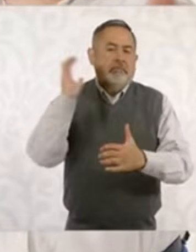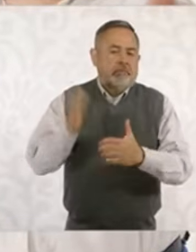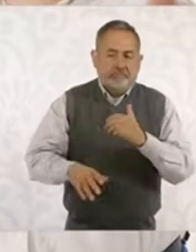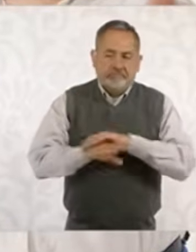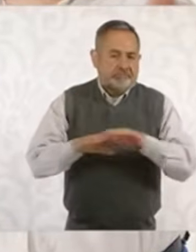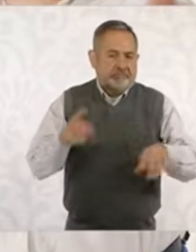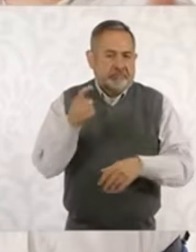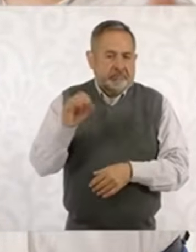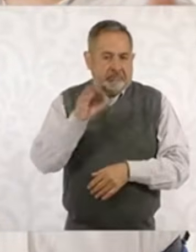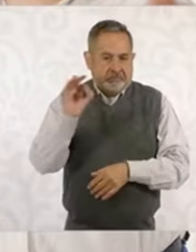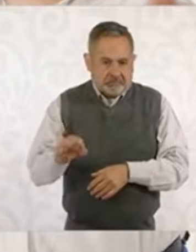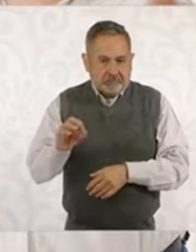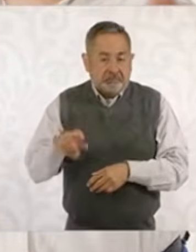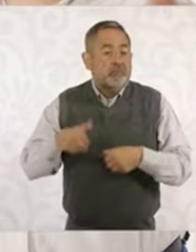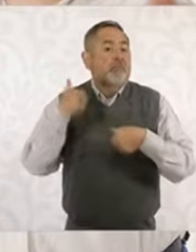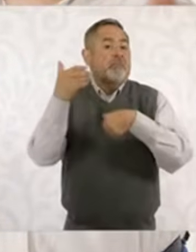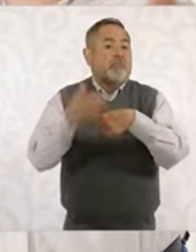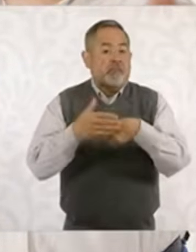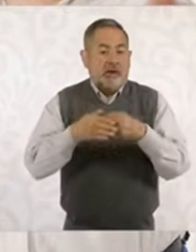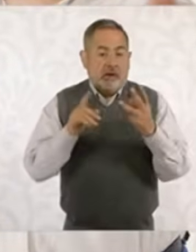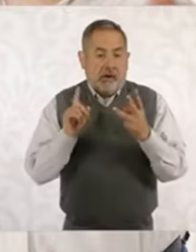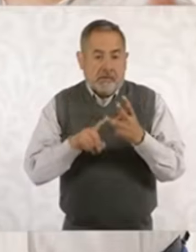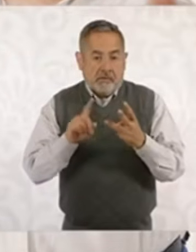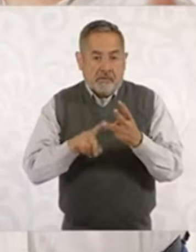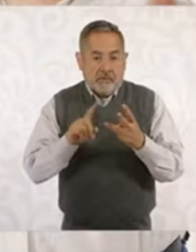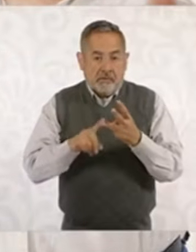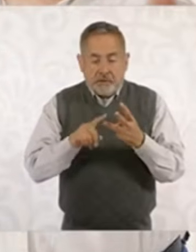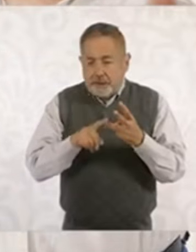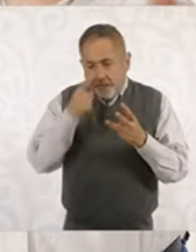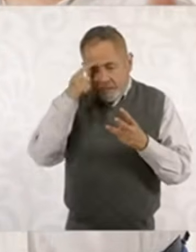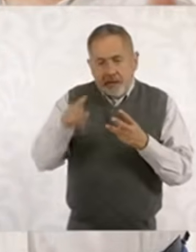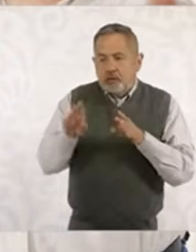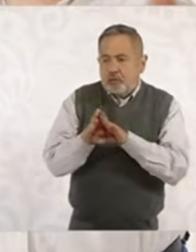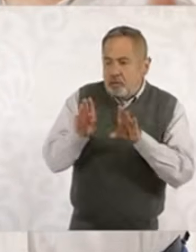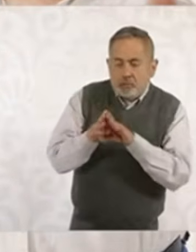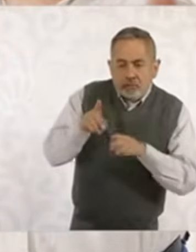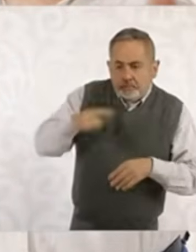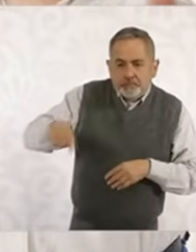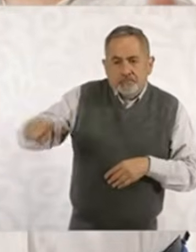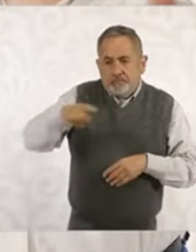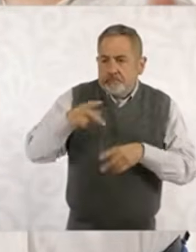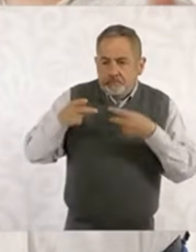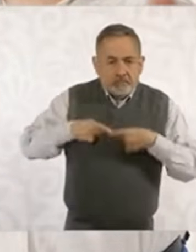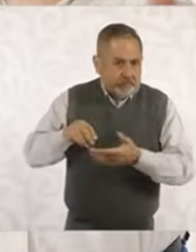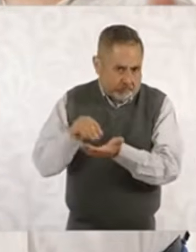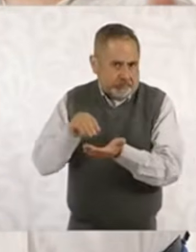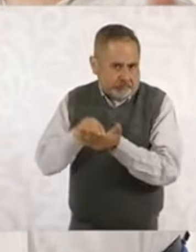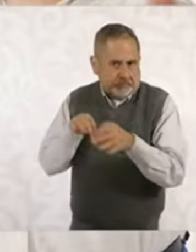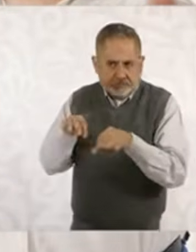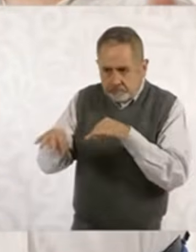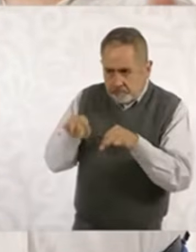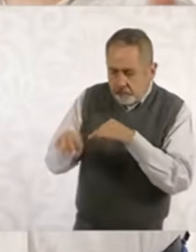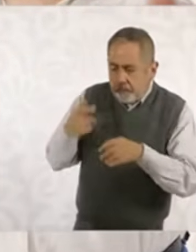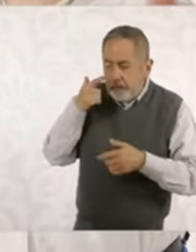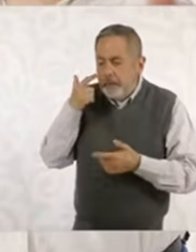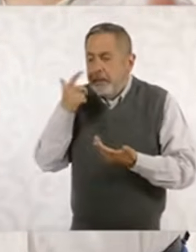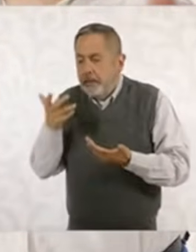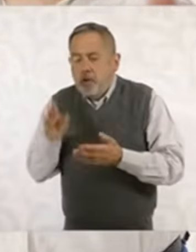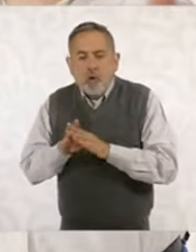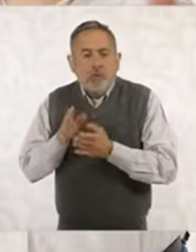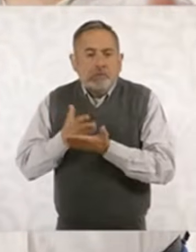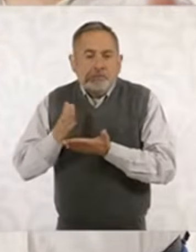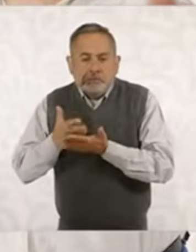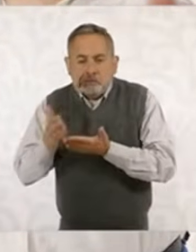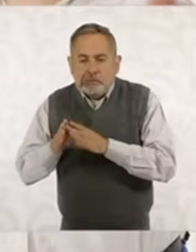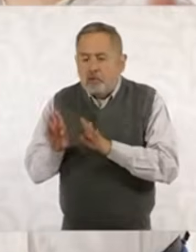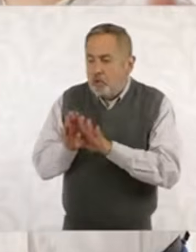y la tercera etapa, que se trata de las reestructuras de personas activas, la vamos a concluir el 15